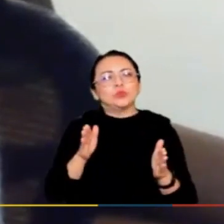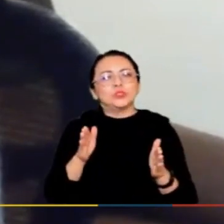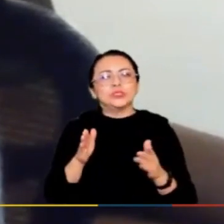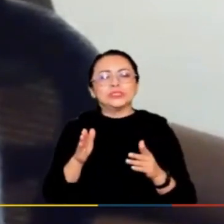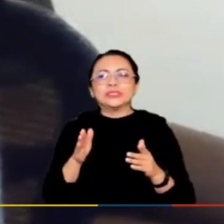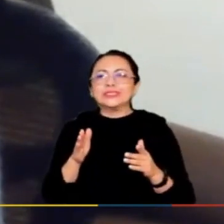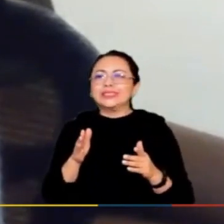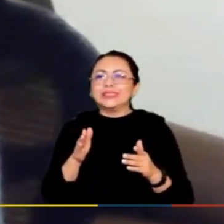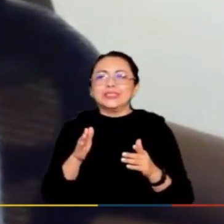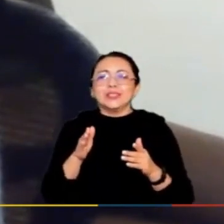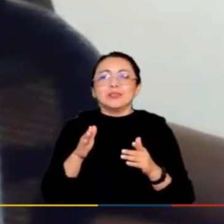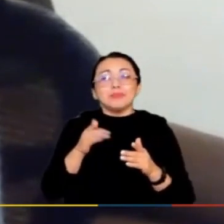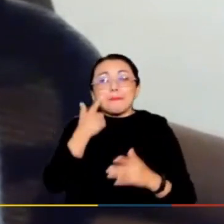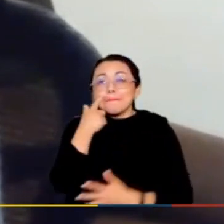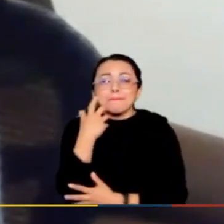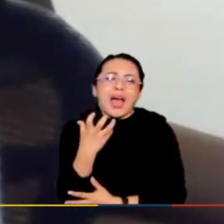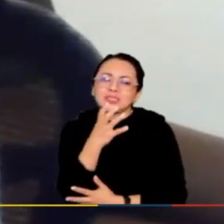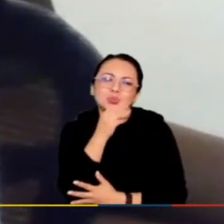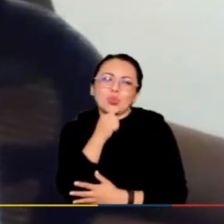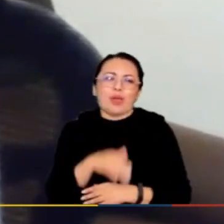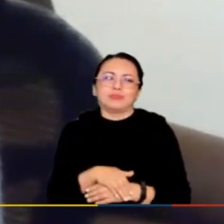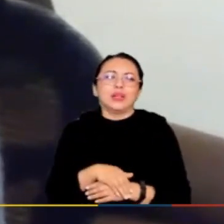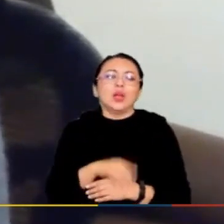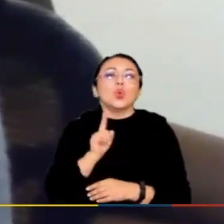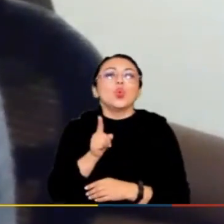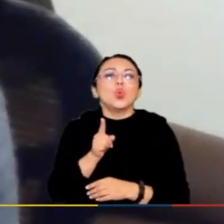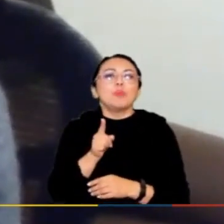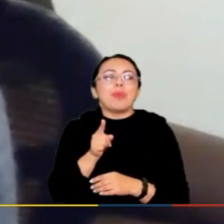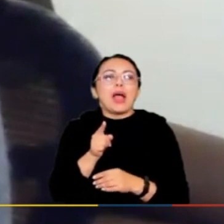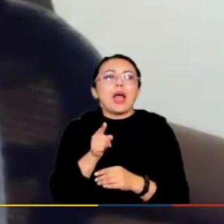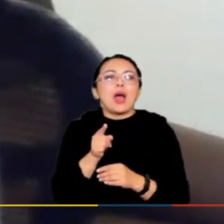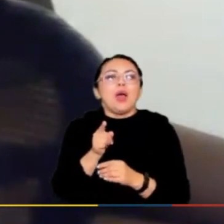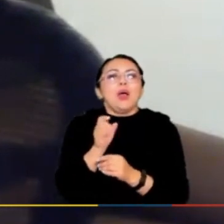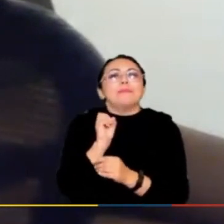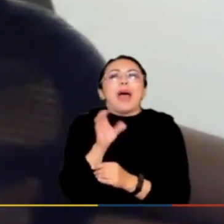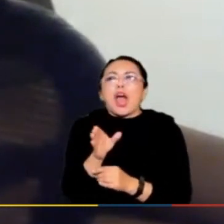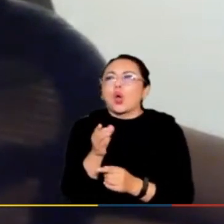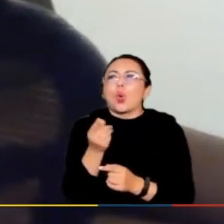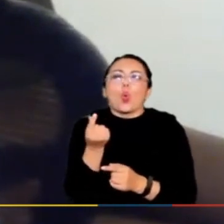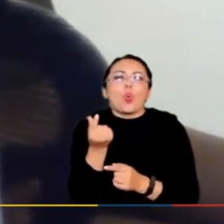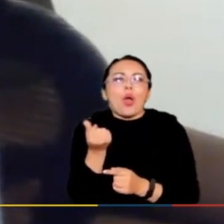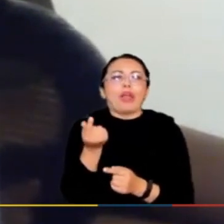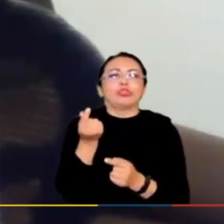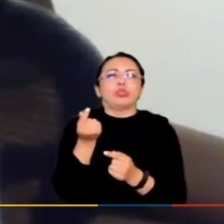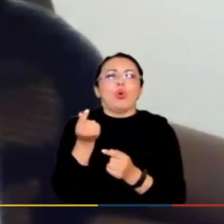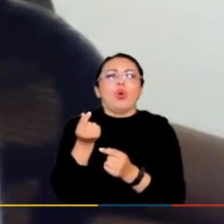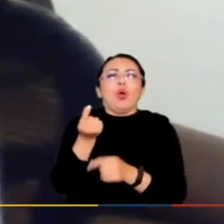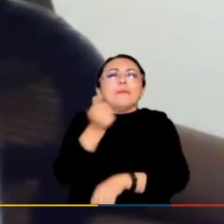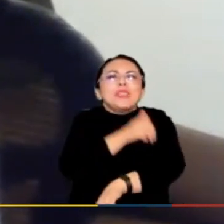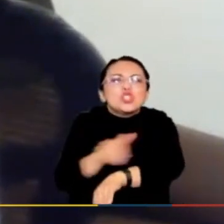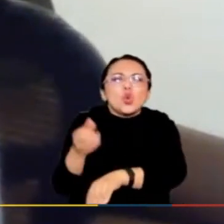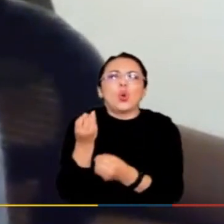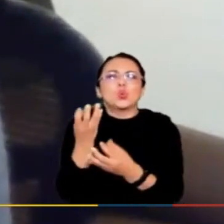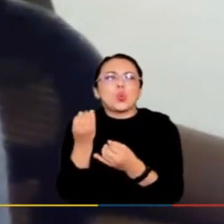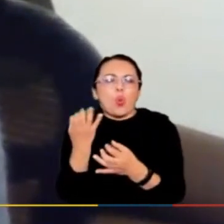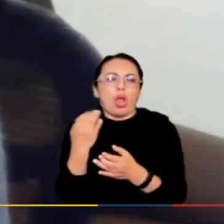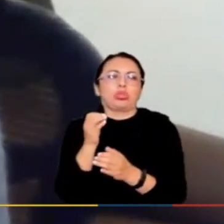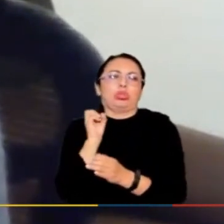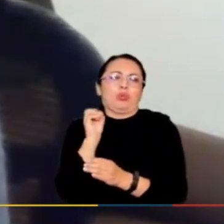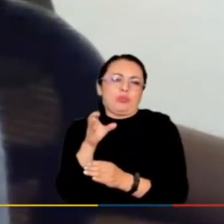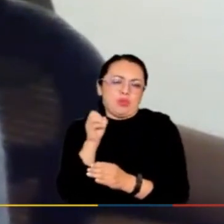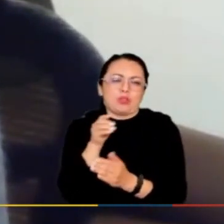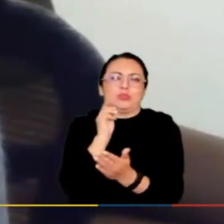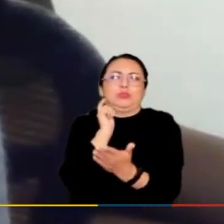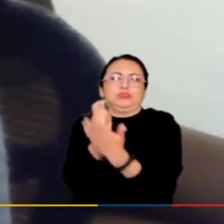pues no es significativa por el número de transacciones ni por el número de valor de las transacciones. Y ese tipo